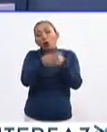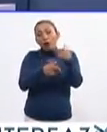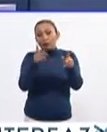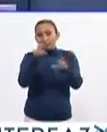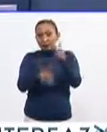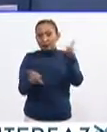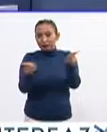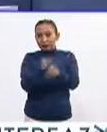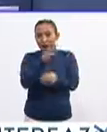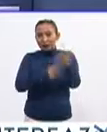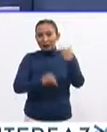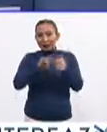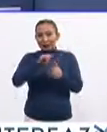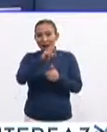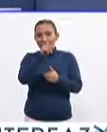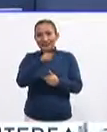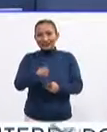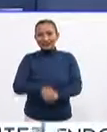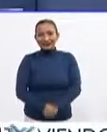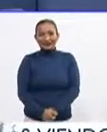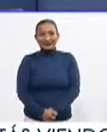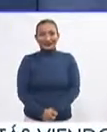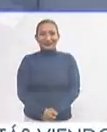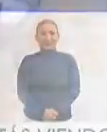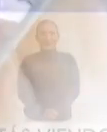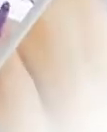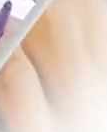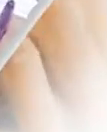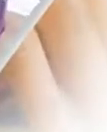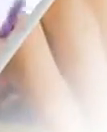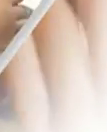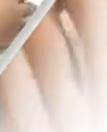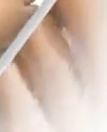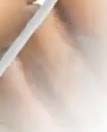hacer una breve pausa, regresamos, esto es Interfaz.